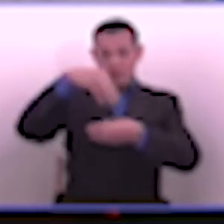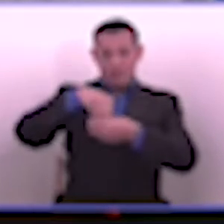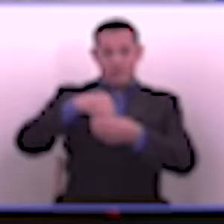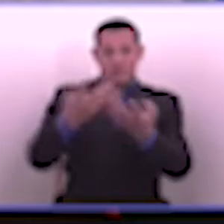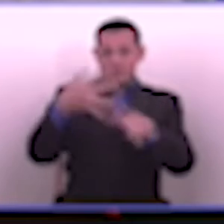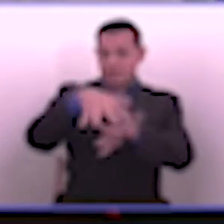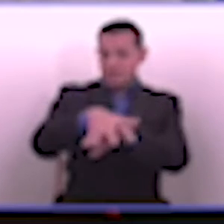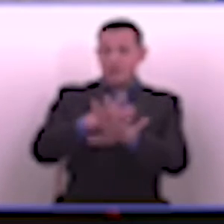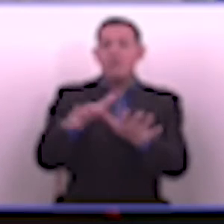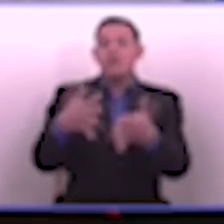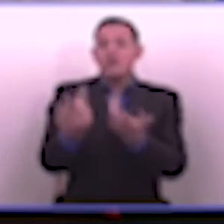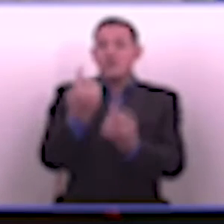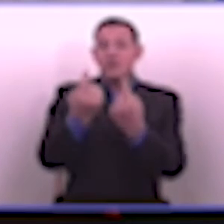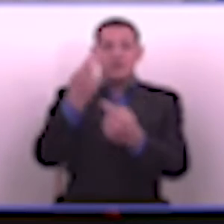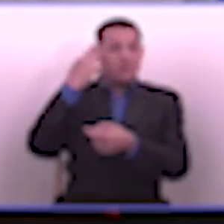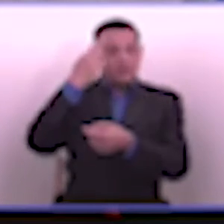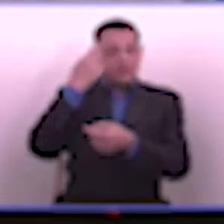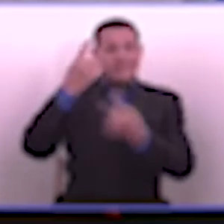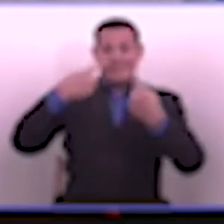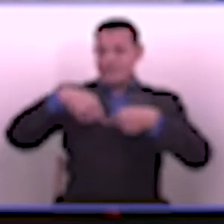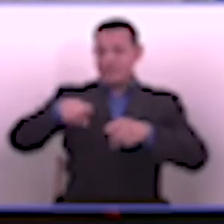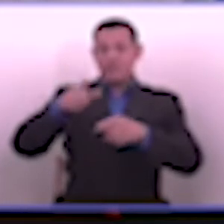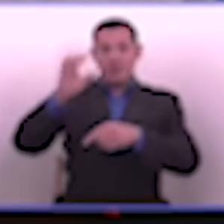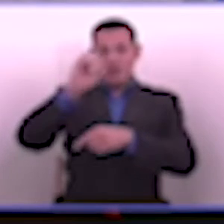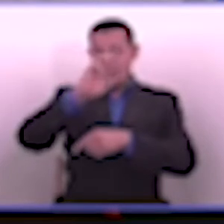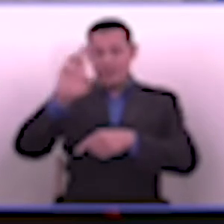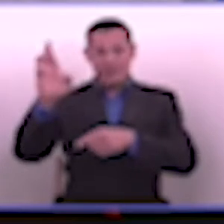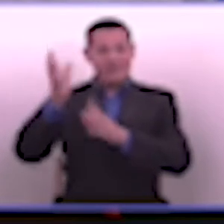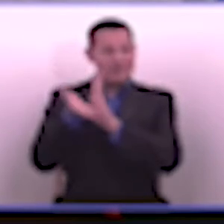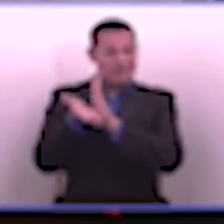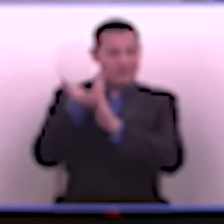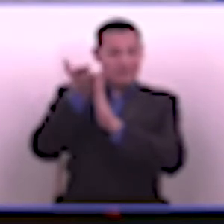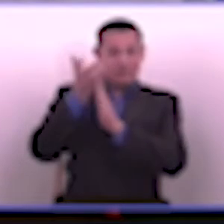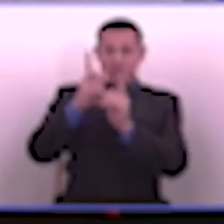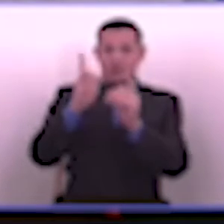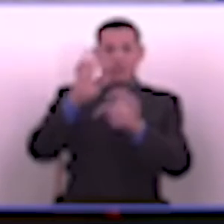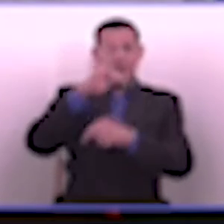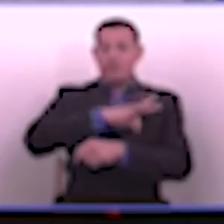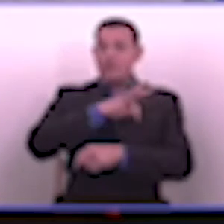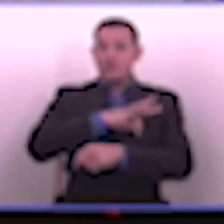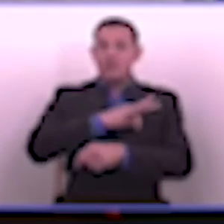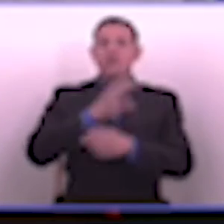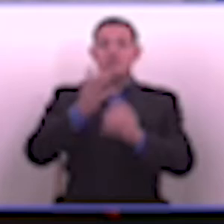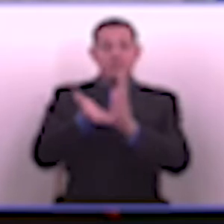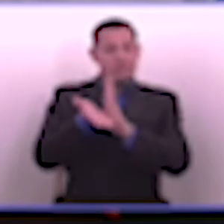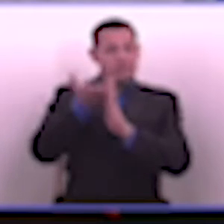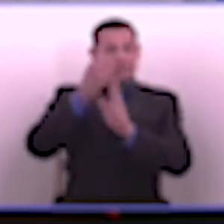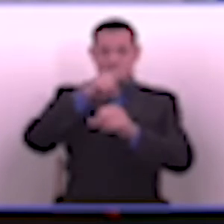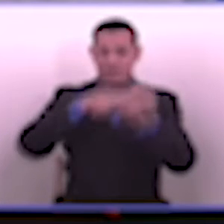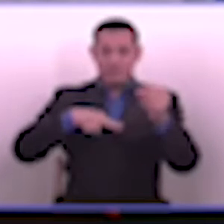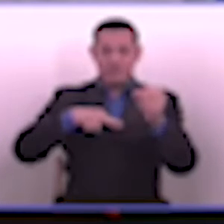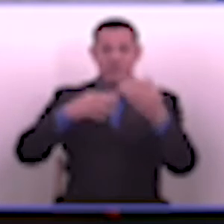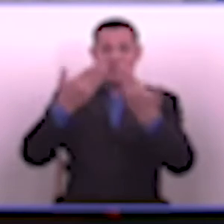por qué razón porque siempre la zona oriental se ha visto desfavorecida con un precio